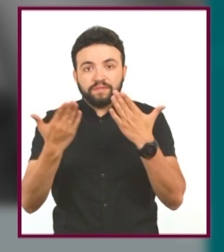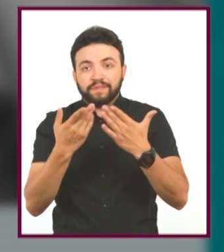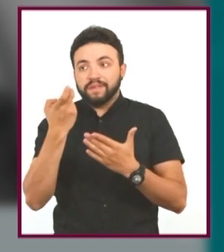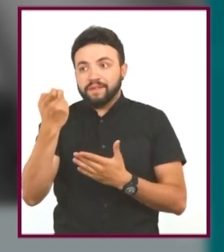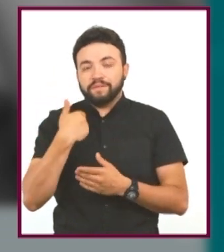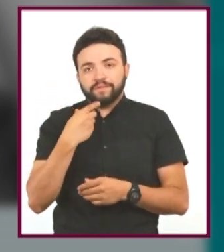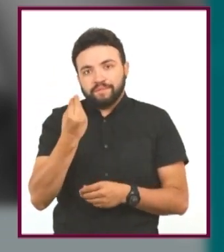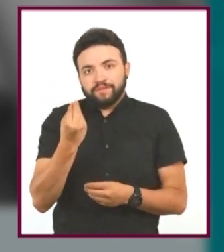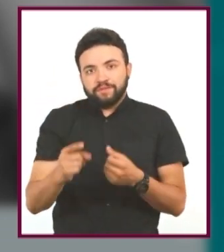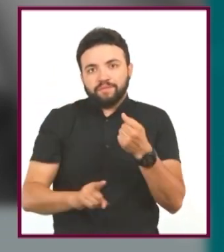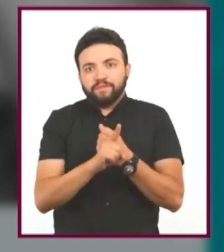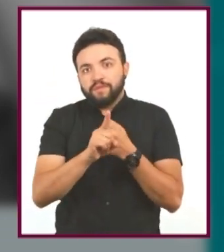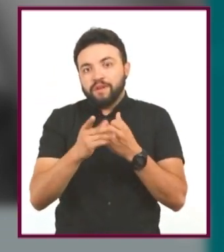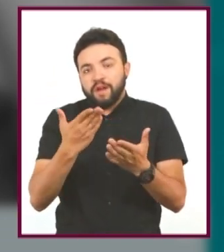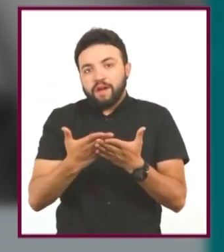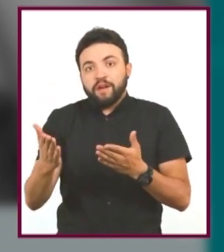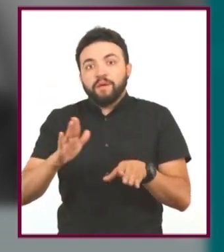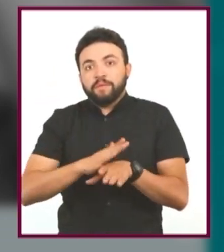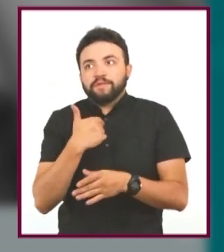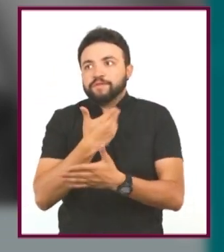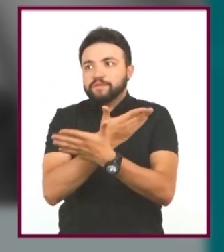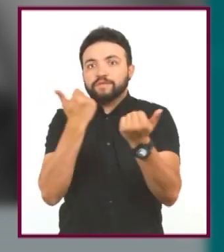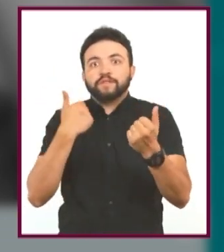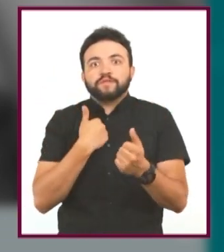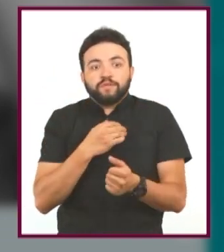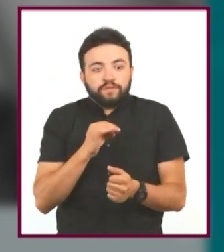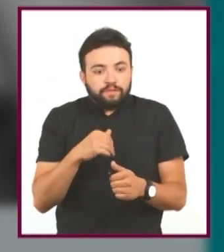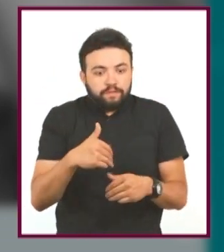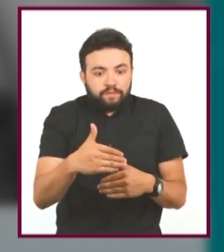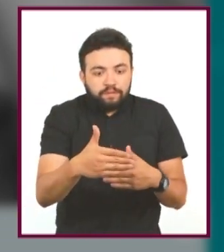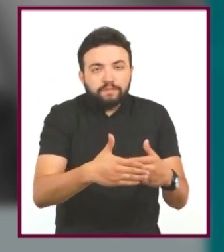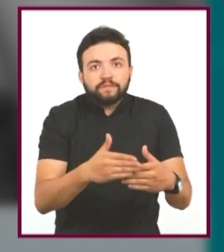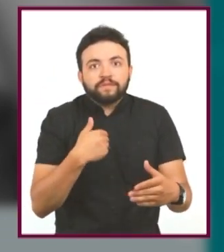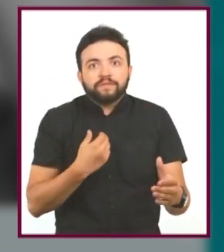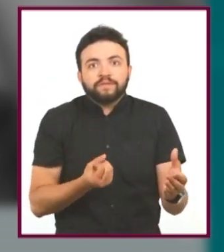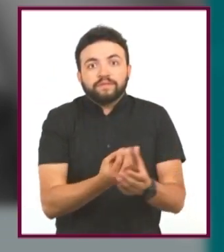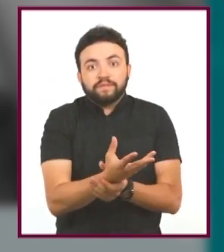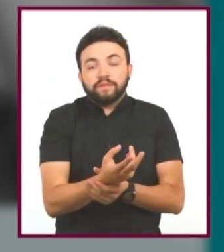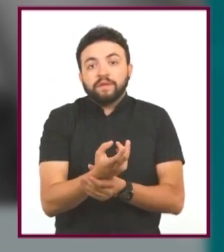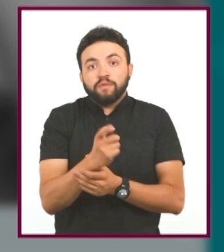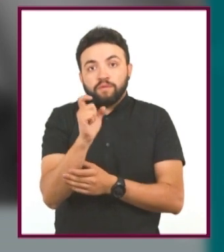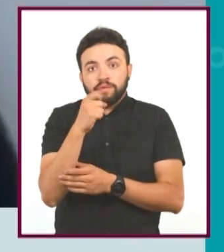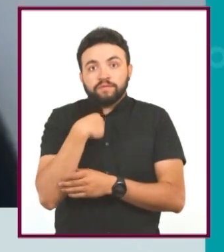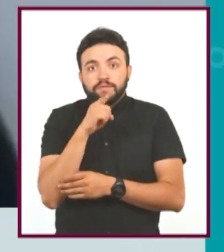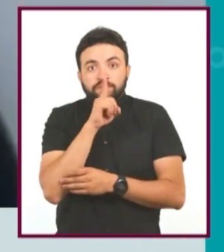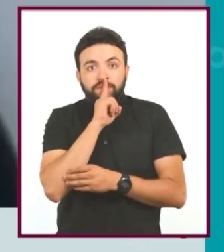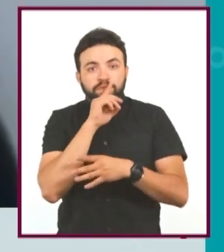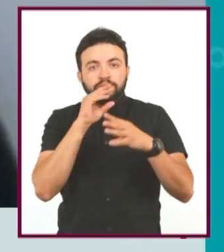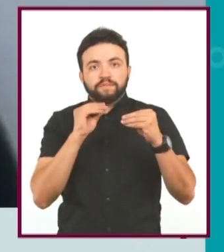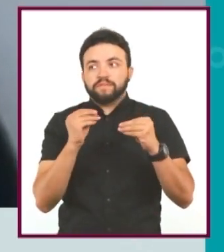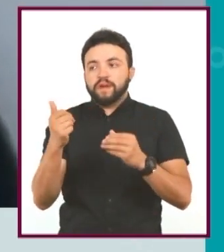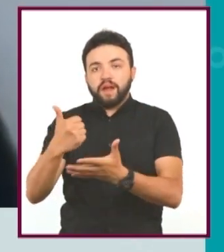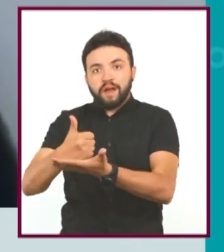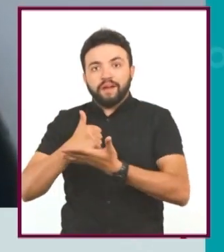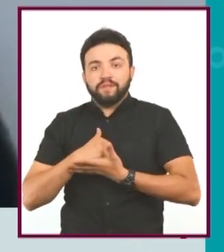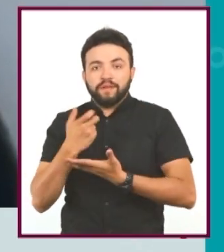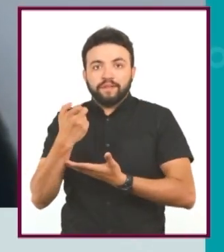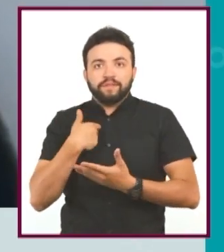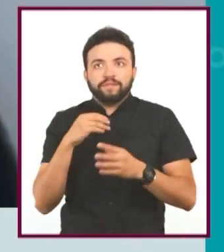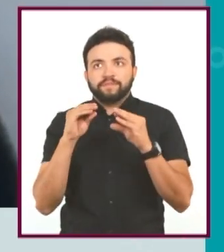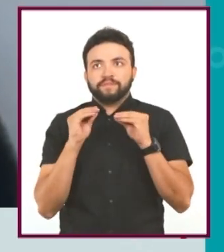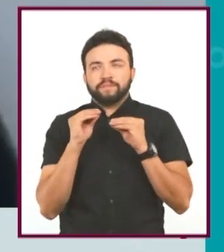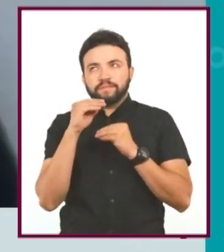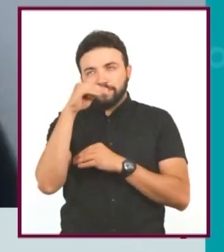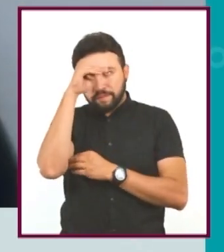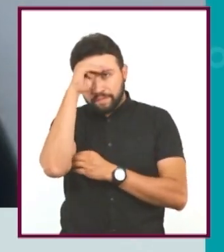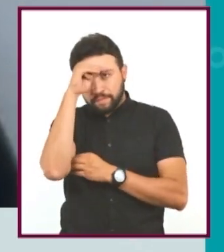conflicto ahorita porque todavía no sé y ya casi voy a salir. Y yo siento que en eso es lo que me ayuda más que nada el silencio. Bueno, al estar en silencio creo